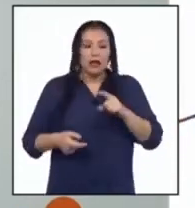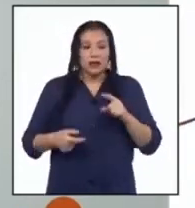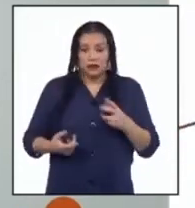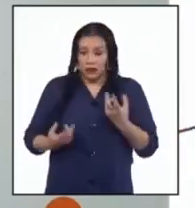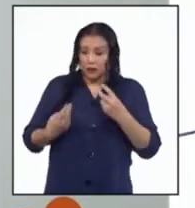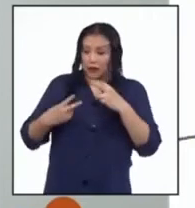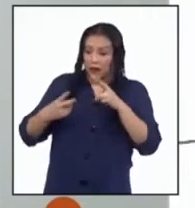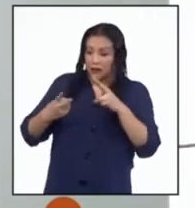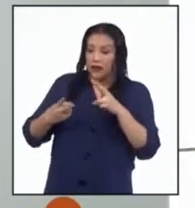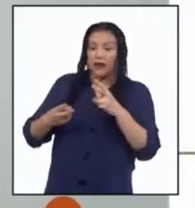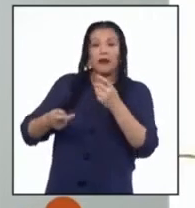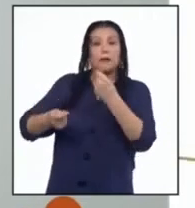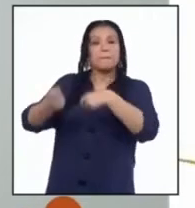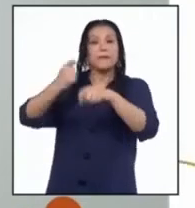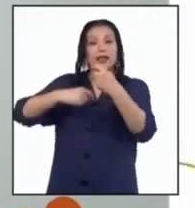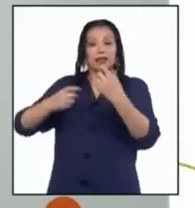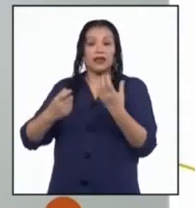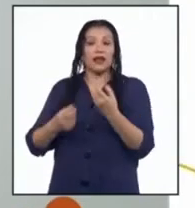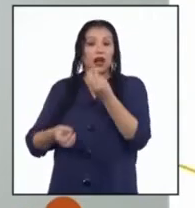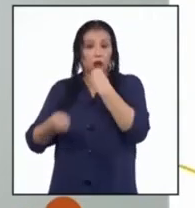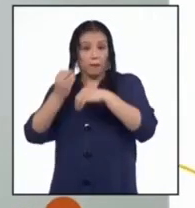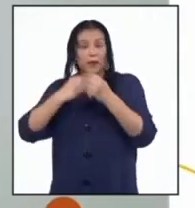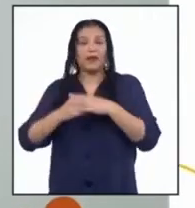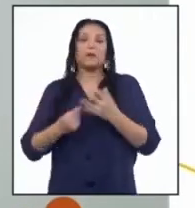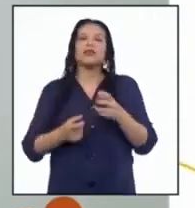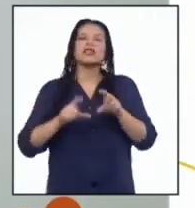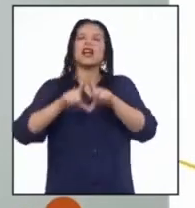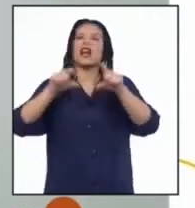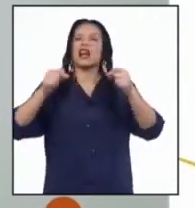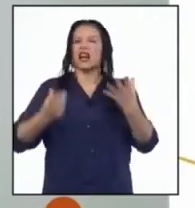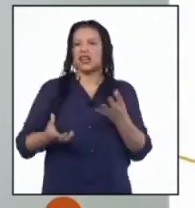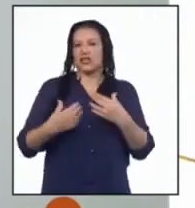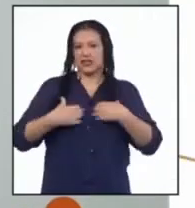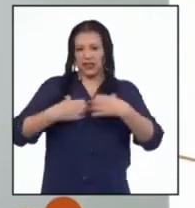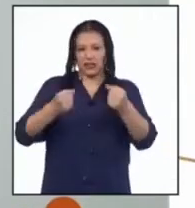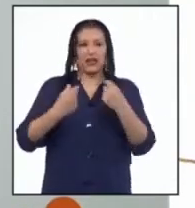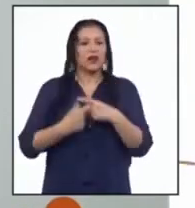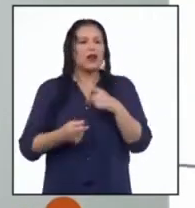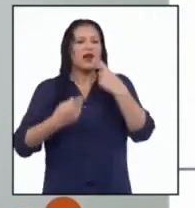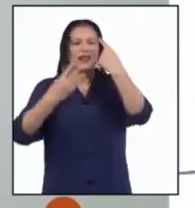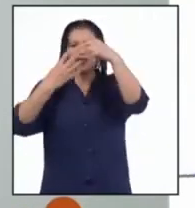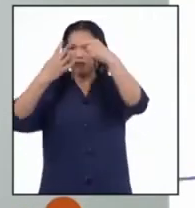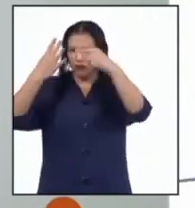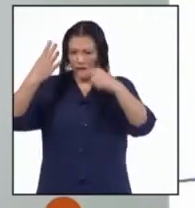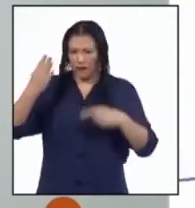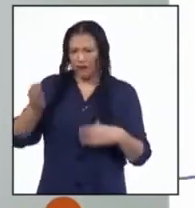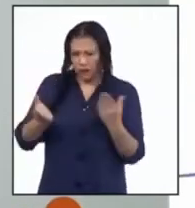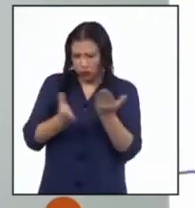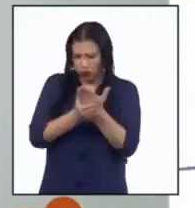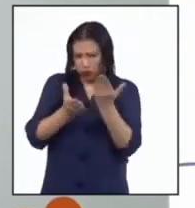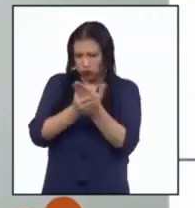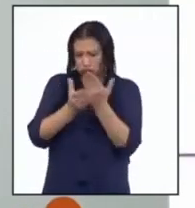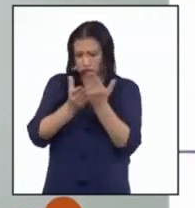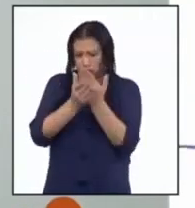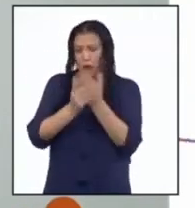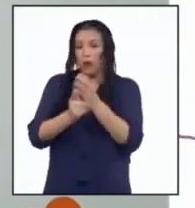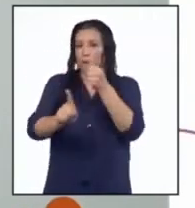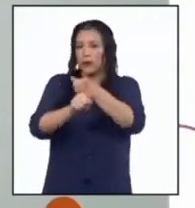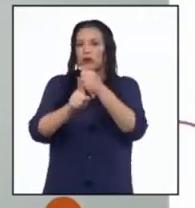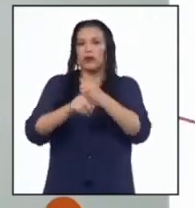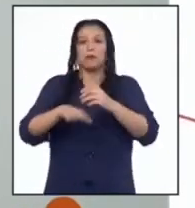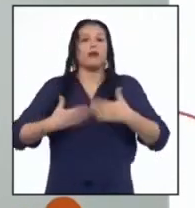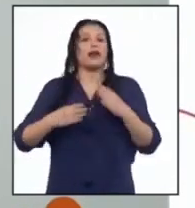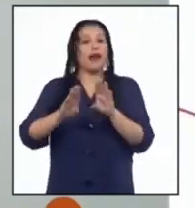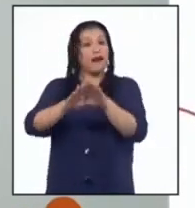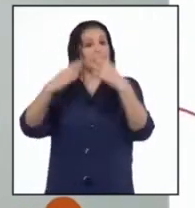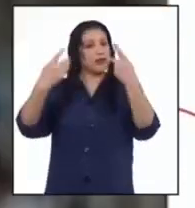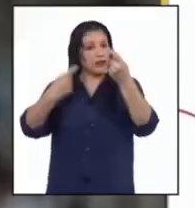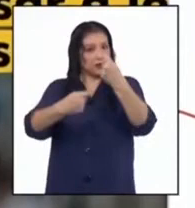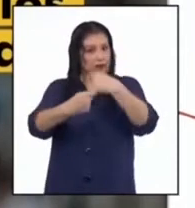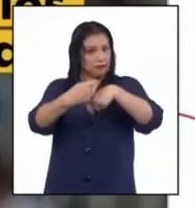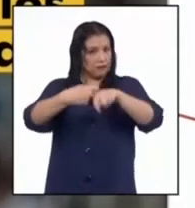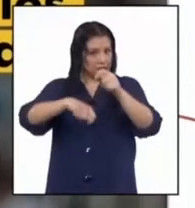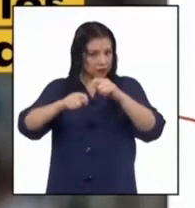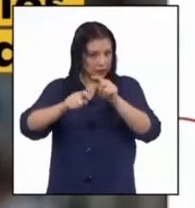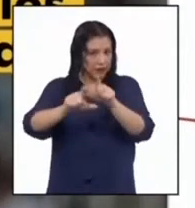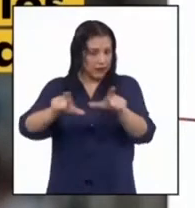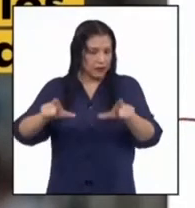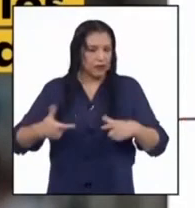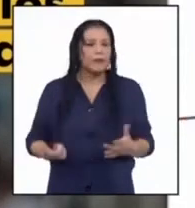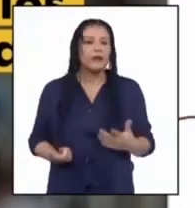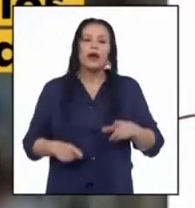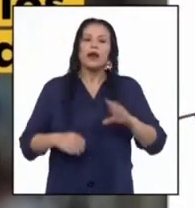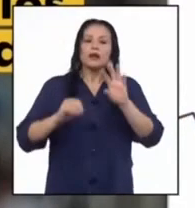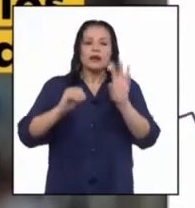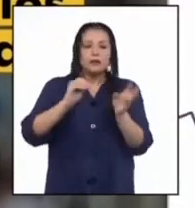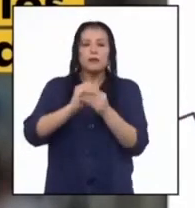de alimentos, carnet sanitario, capacidad del aforo y otros documentos propios del funcionamiento del tipo de establecimiento.